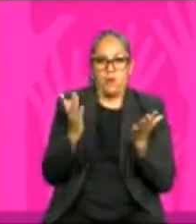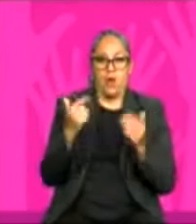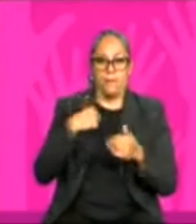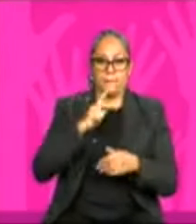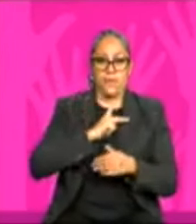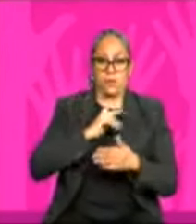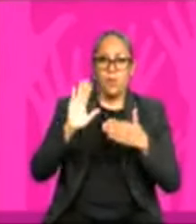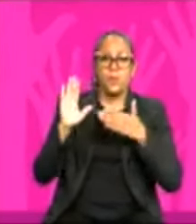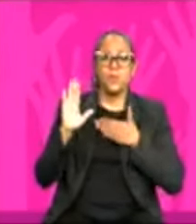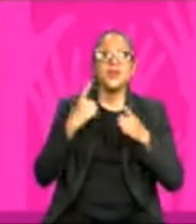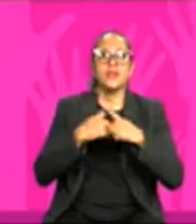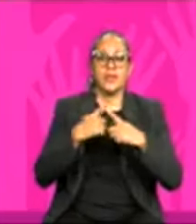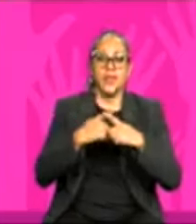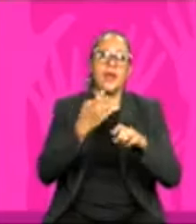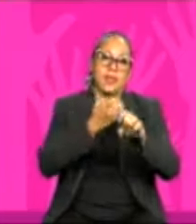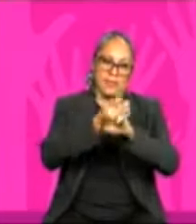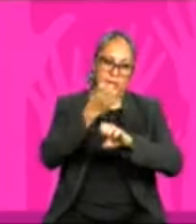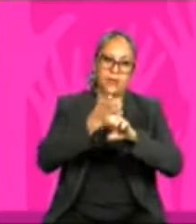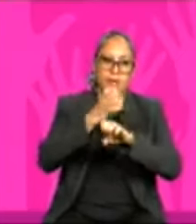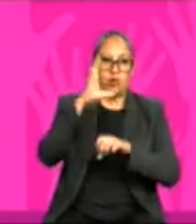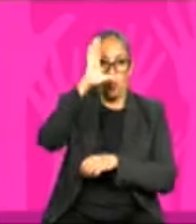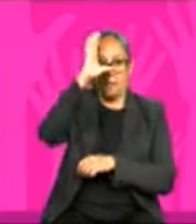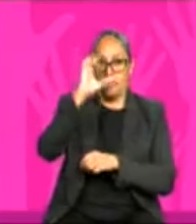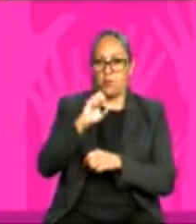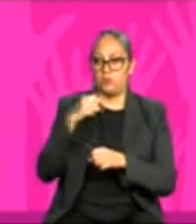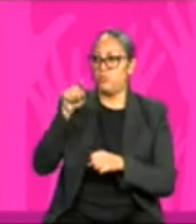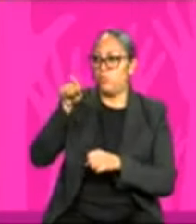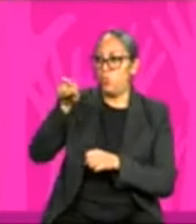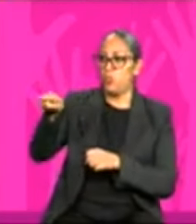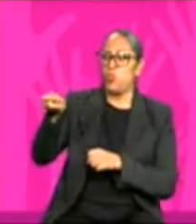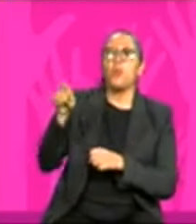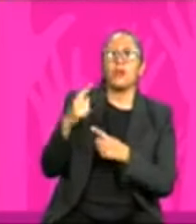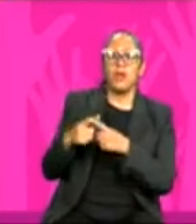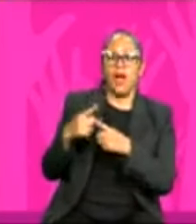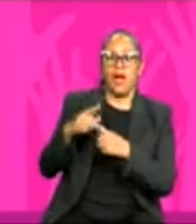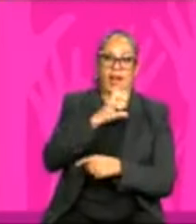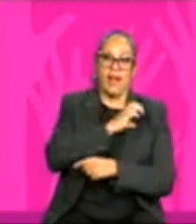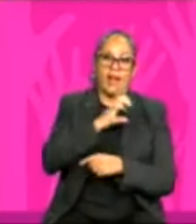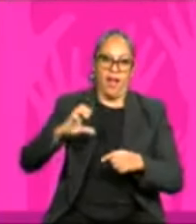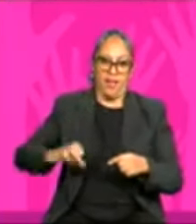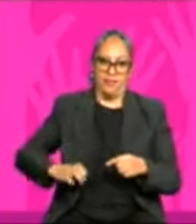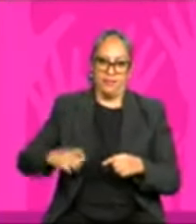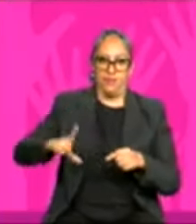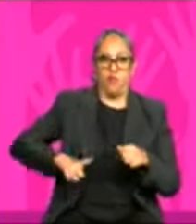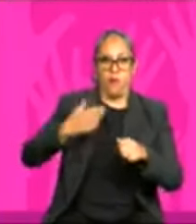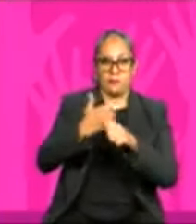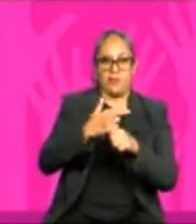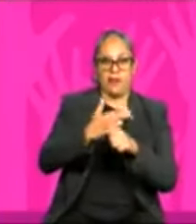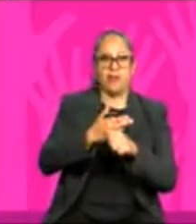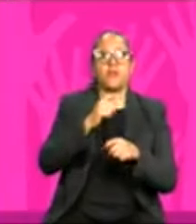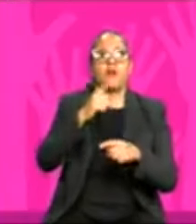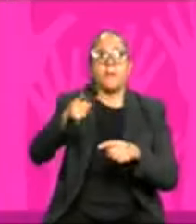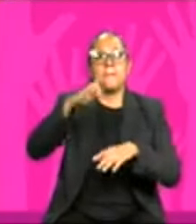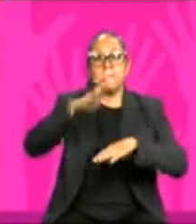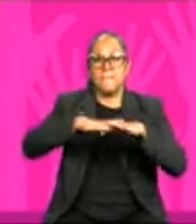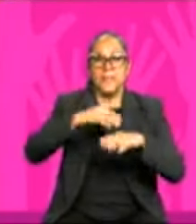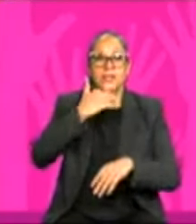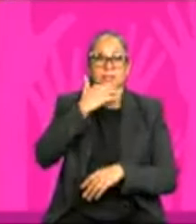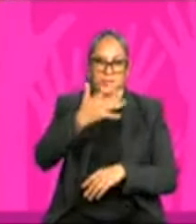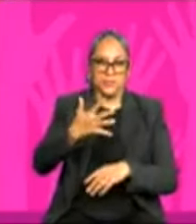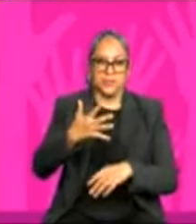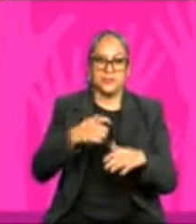es con el pueblo de Morelos, no como tú, que eres la candidata del gobernador más corrupto y más violento de este estado.